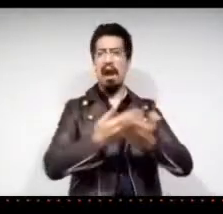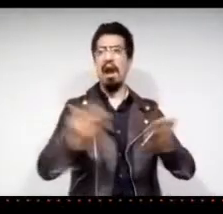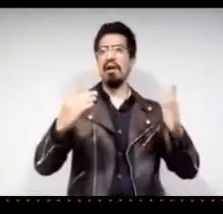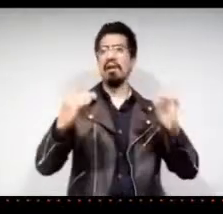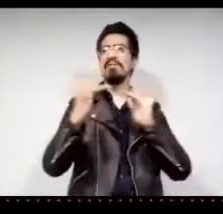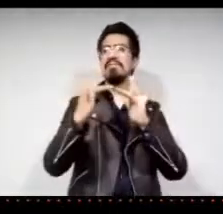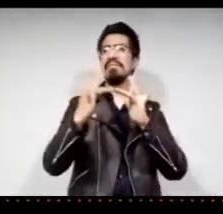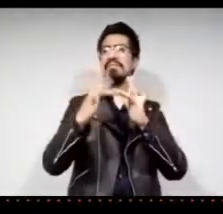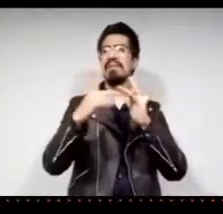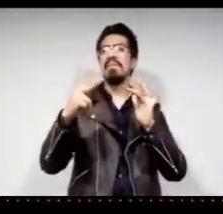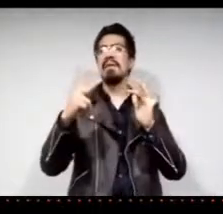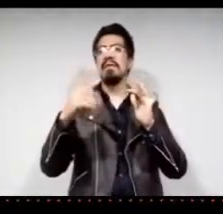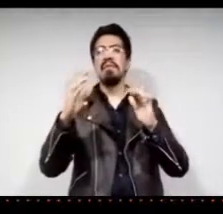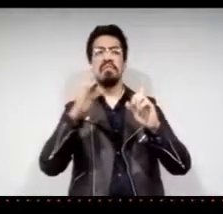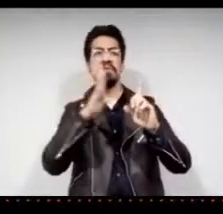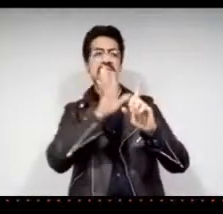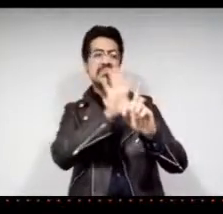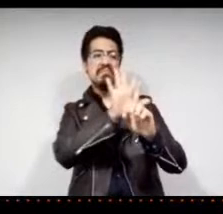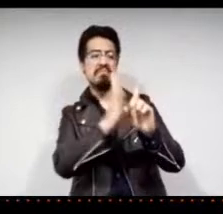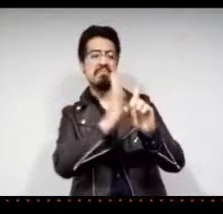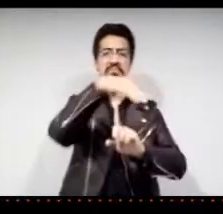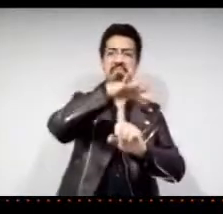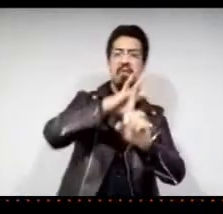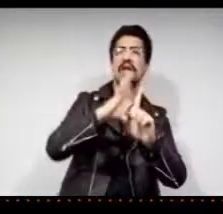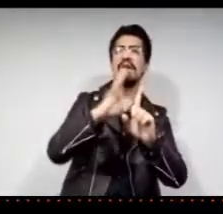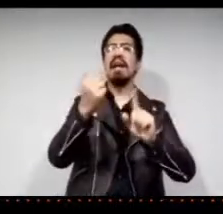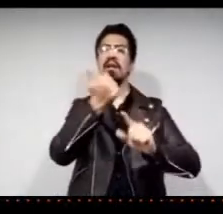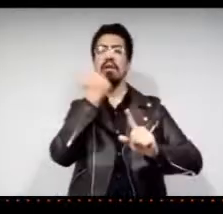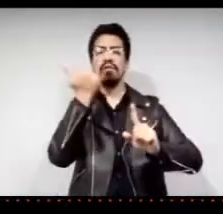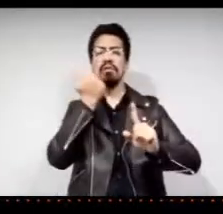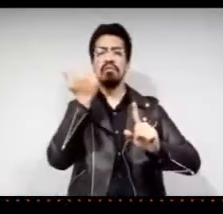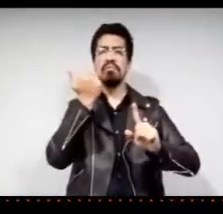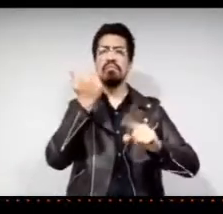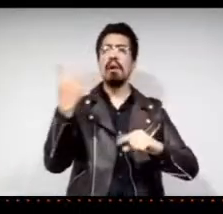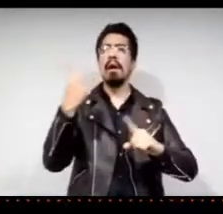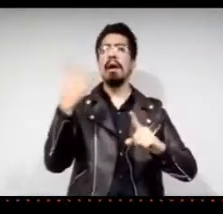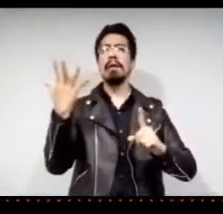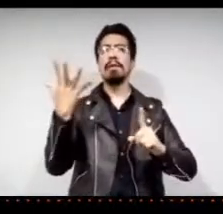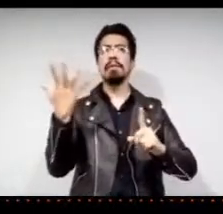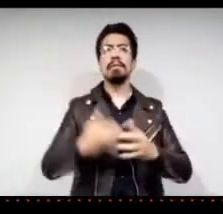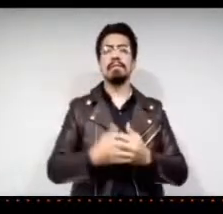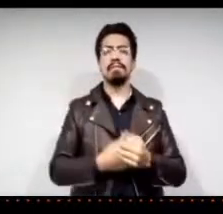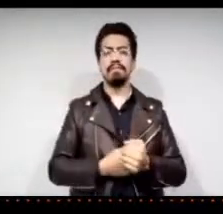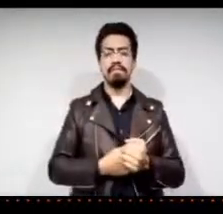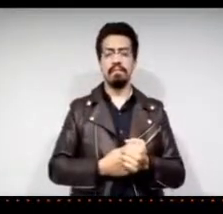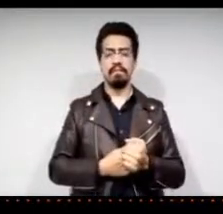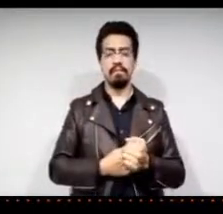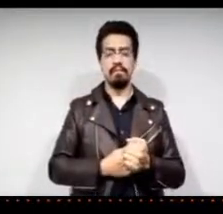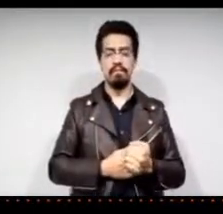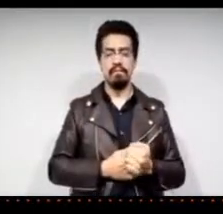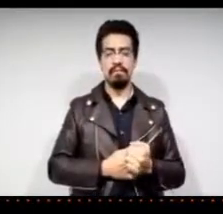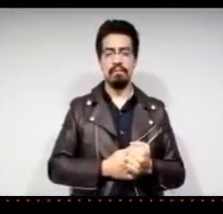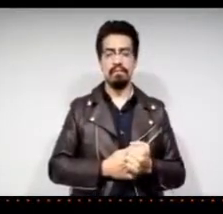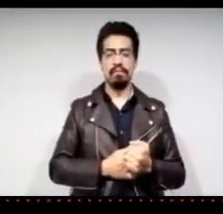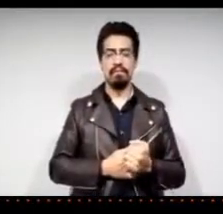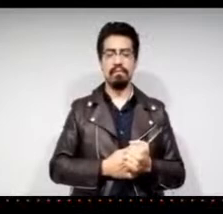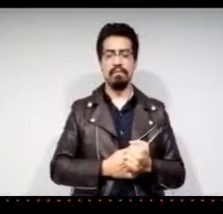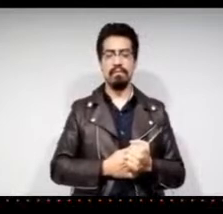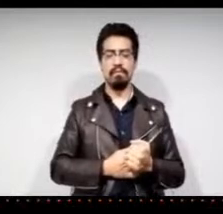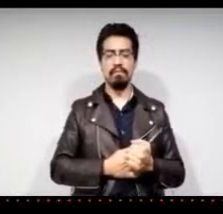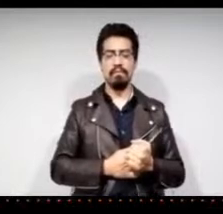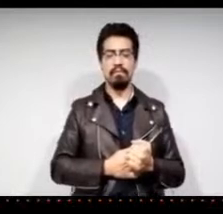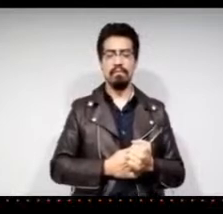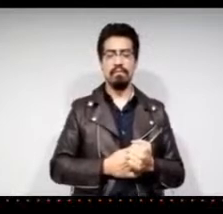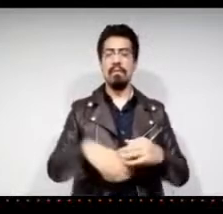del entorno en el que están los estudiantes. ¿Qué es lo que podemos hacer? ¿Quién quiere contestar esta pregunta? Adelante,